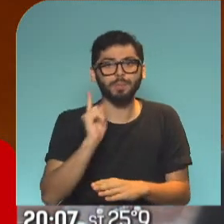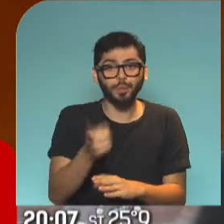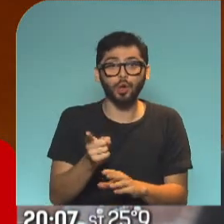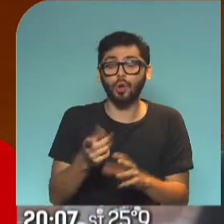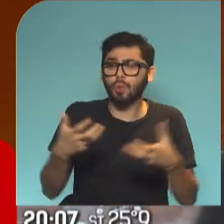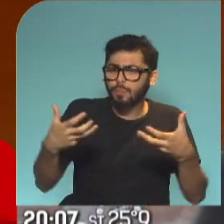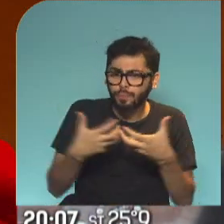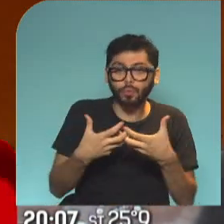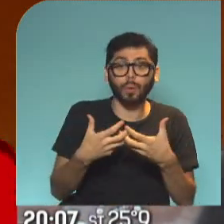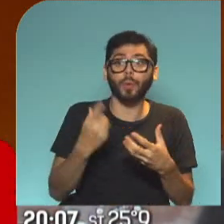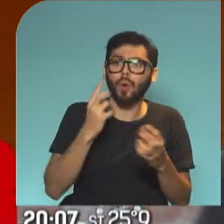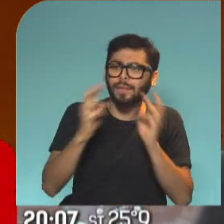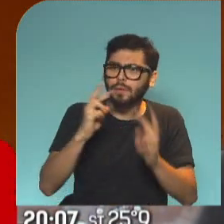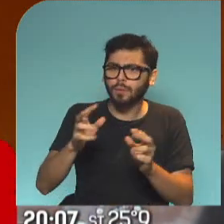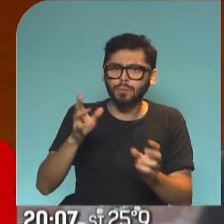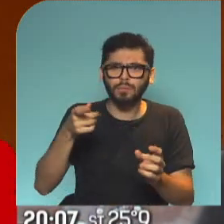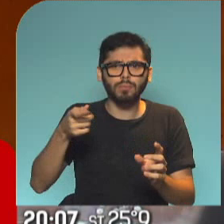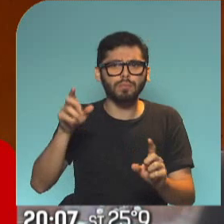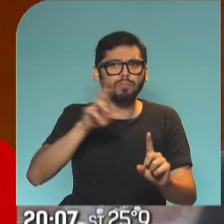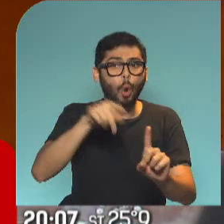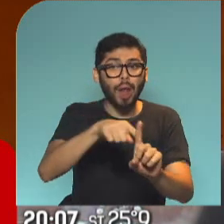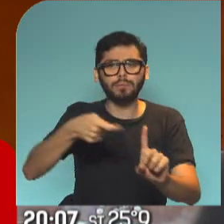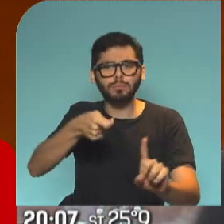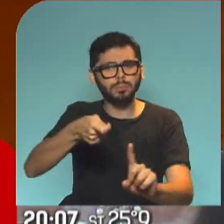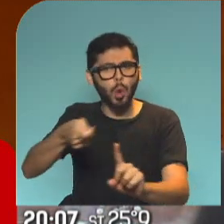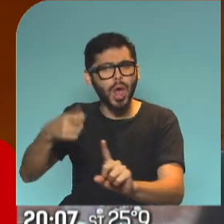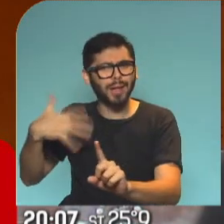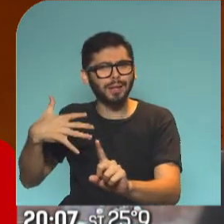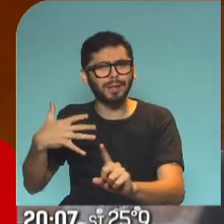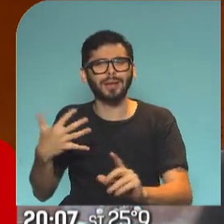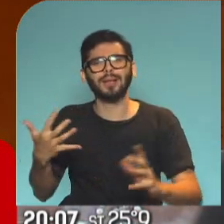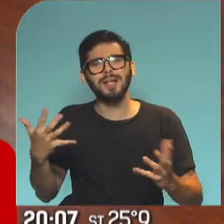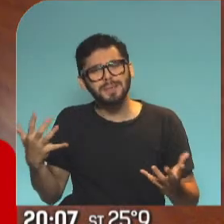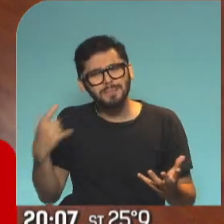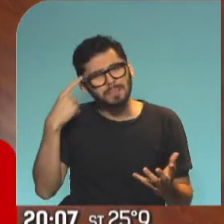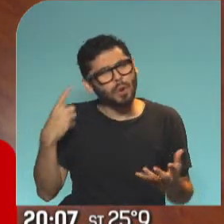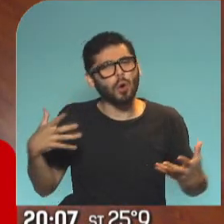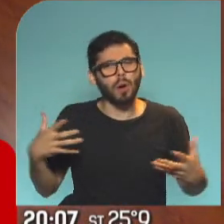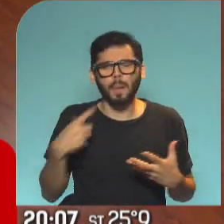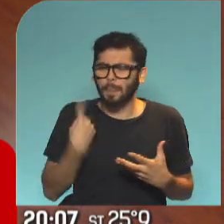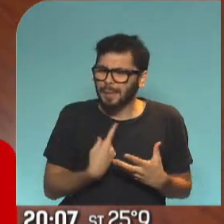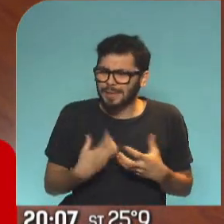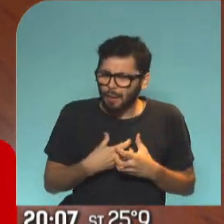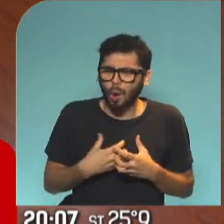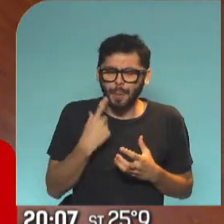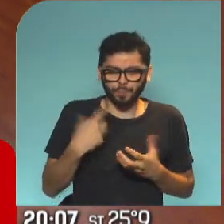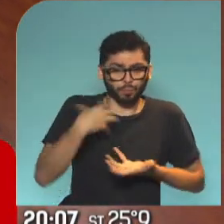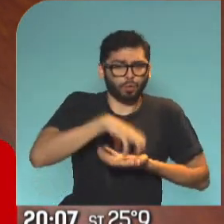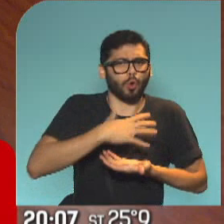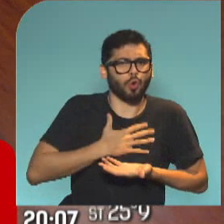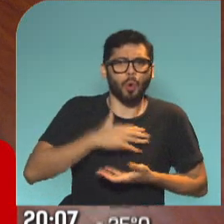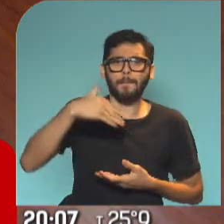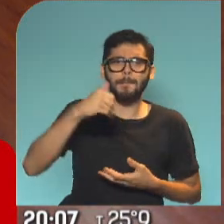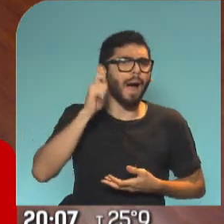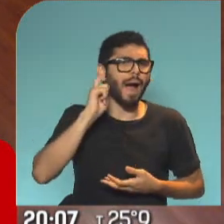todos estos femicidios nos pusimos a pensar juntos y decíamos que puedo hacer el concejo de la magistratura